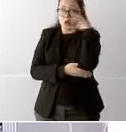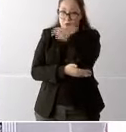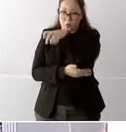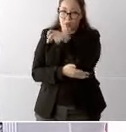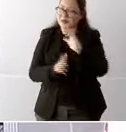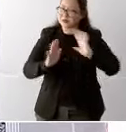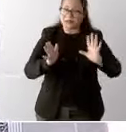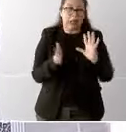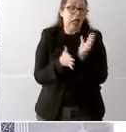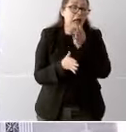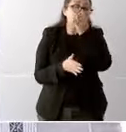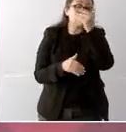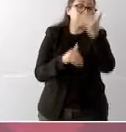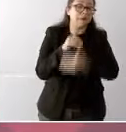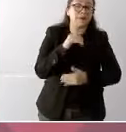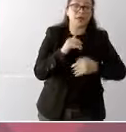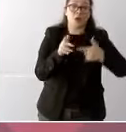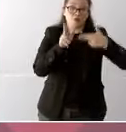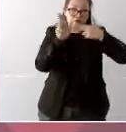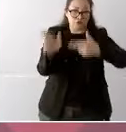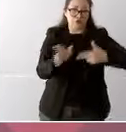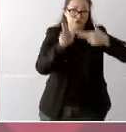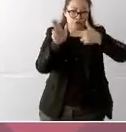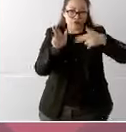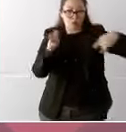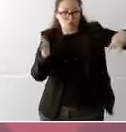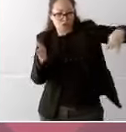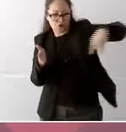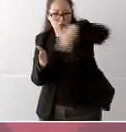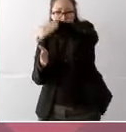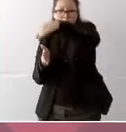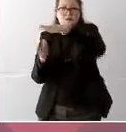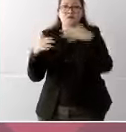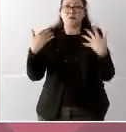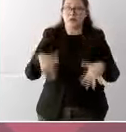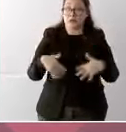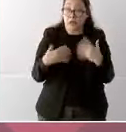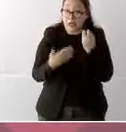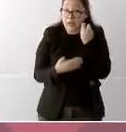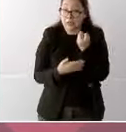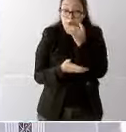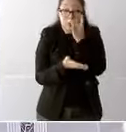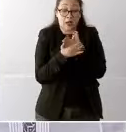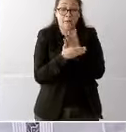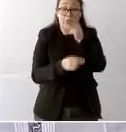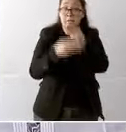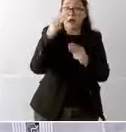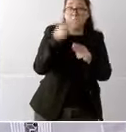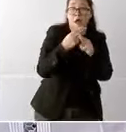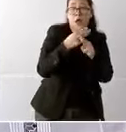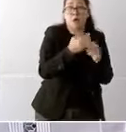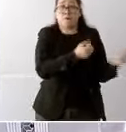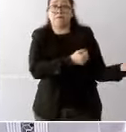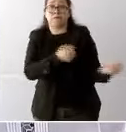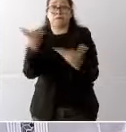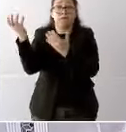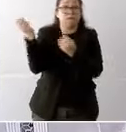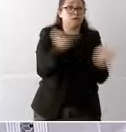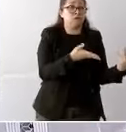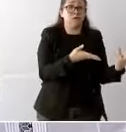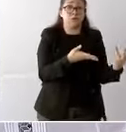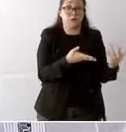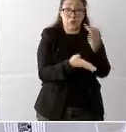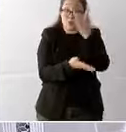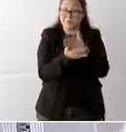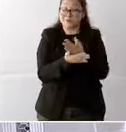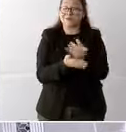año ese ferrocarril, que no solo va a ser de carga, de contenedores,